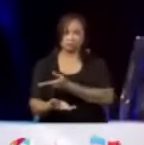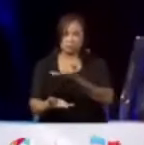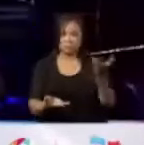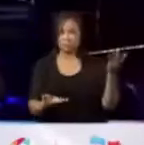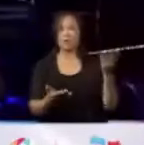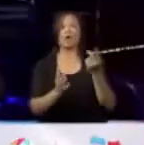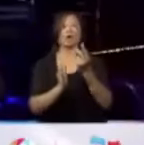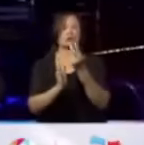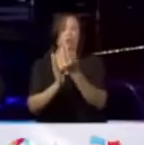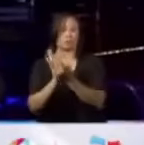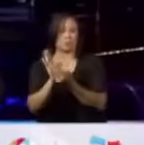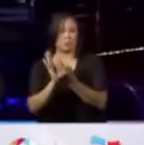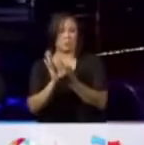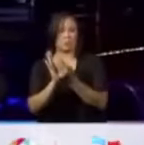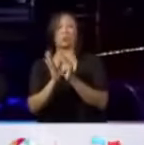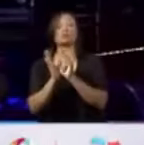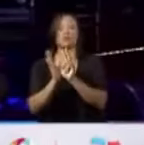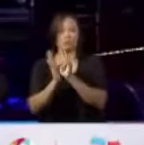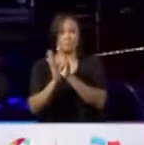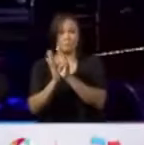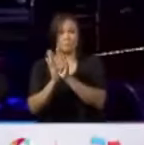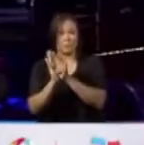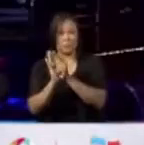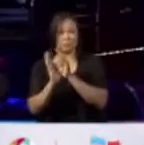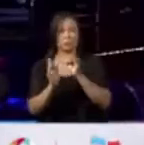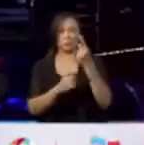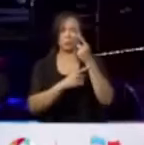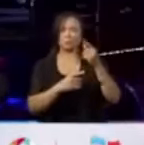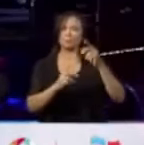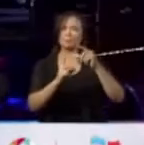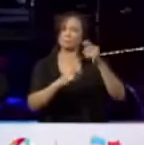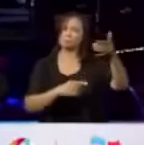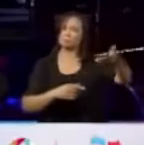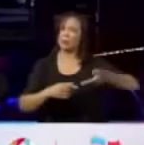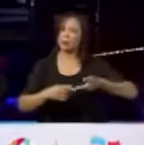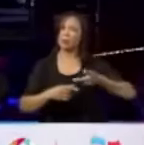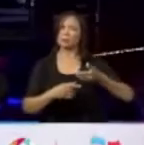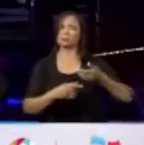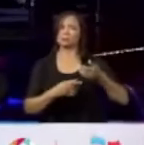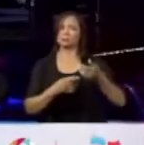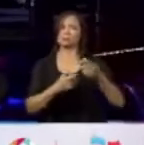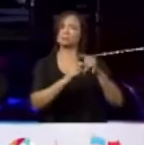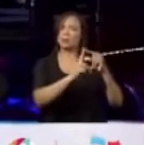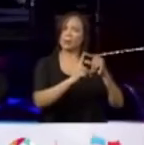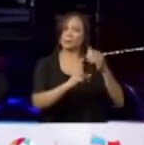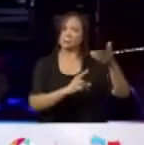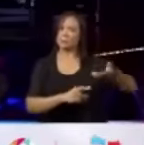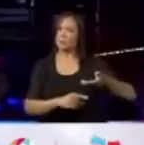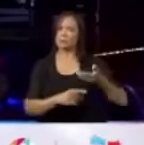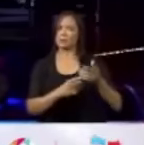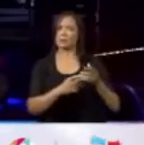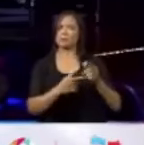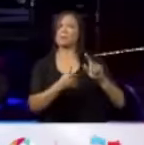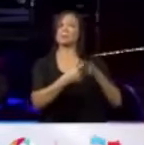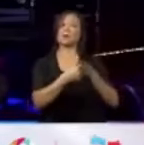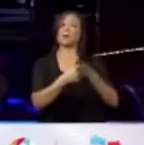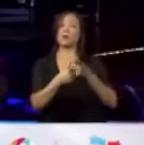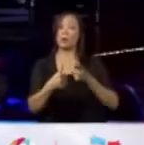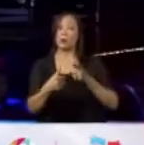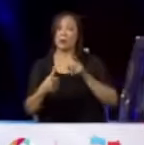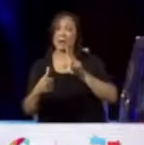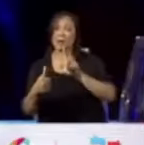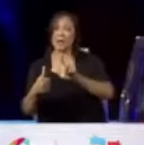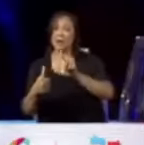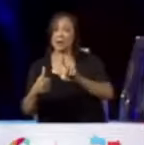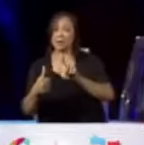ustedes 2 minutos a cada uno para que den palabras introductorias, su bienvenida. Buenas noches. Empiezo por el candidato